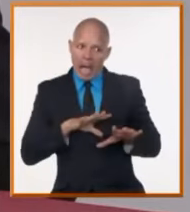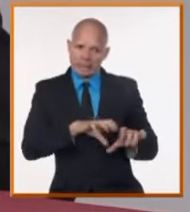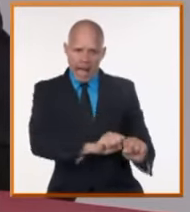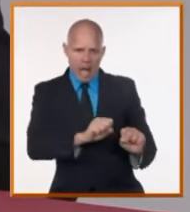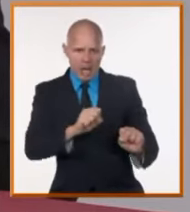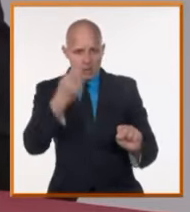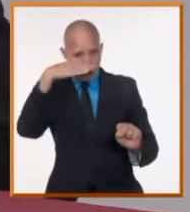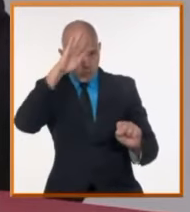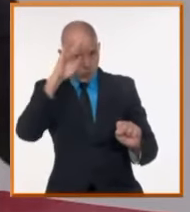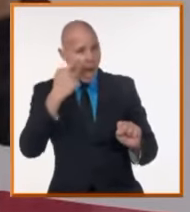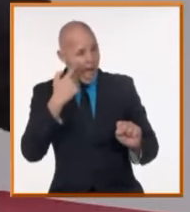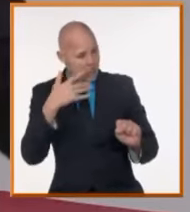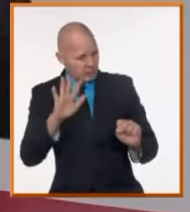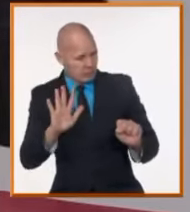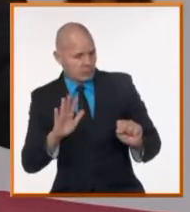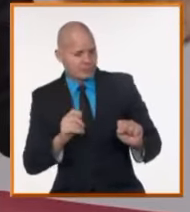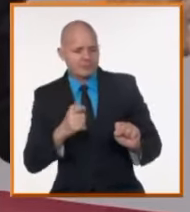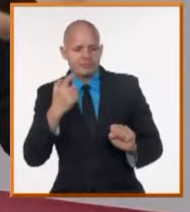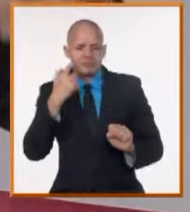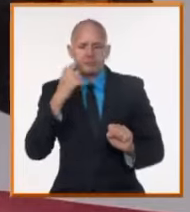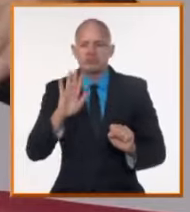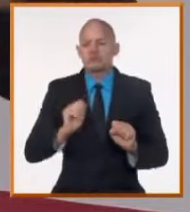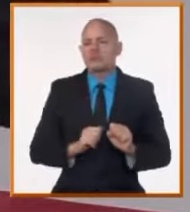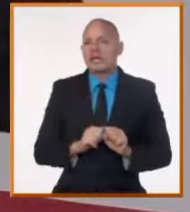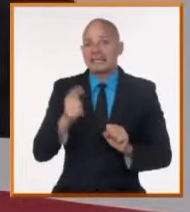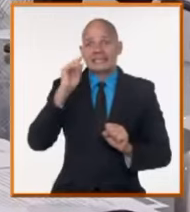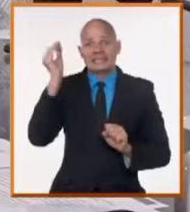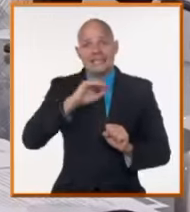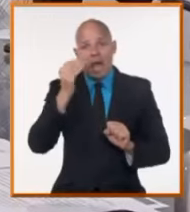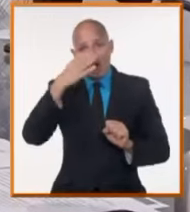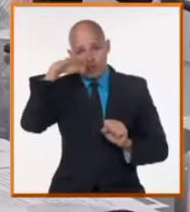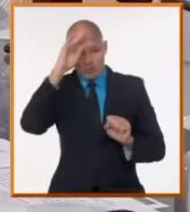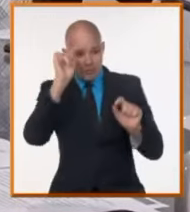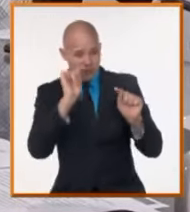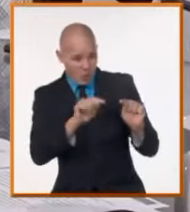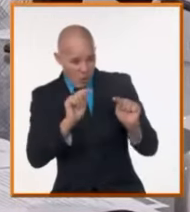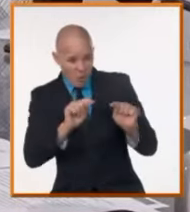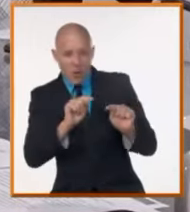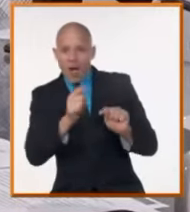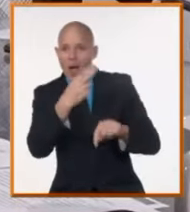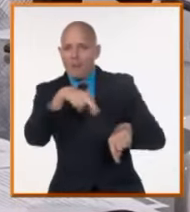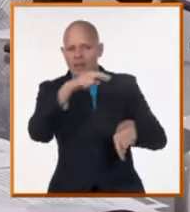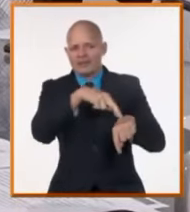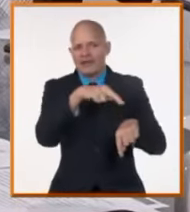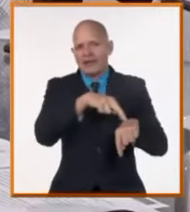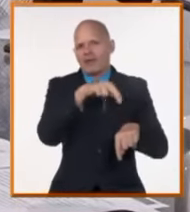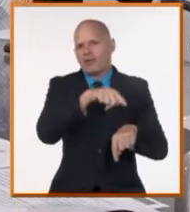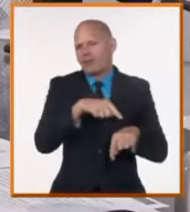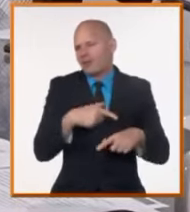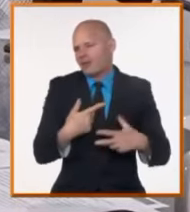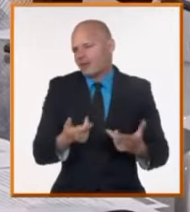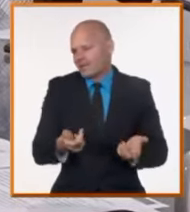ahora. Cuba y Puerto Rico van a caer como una fruta madura